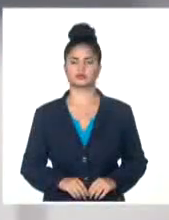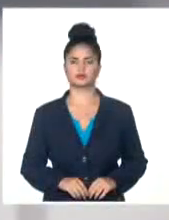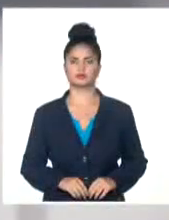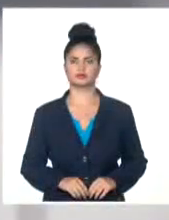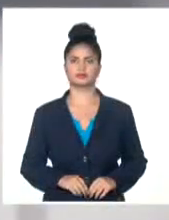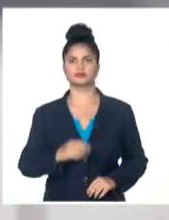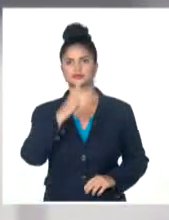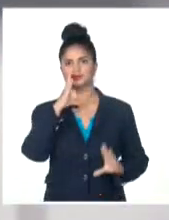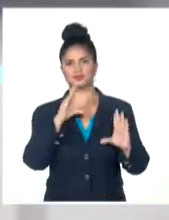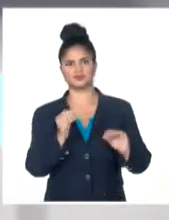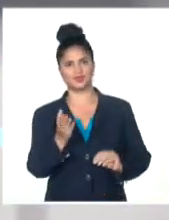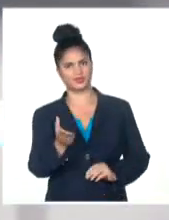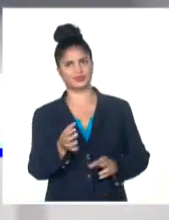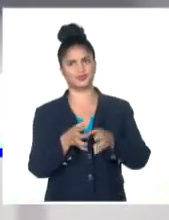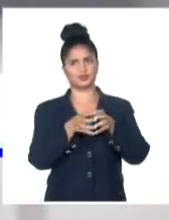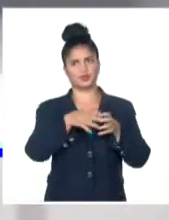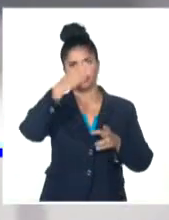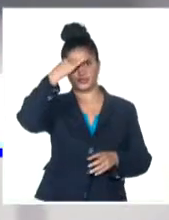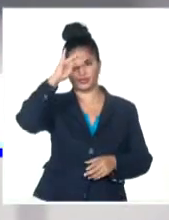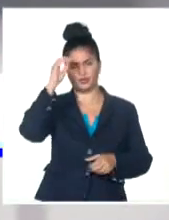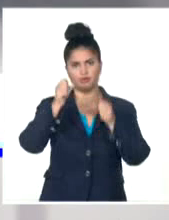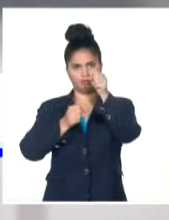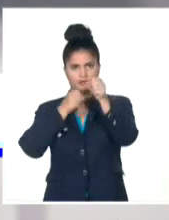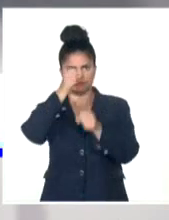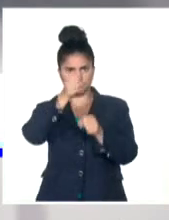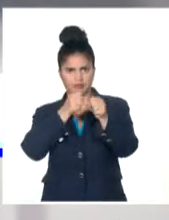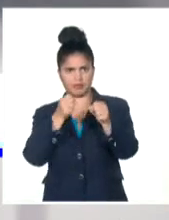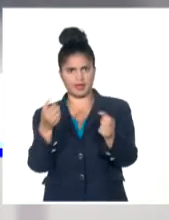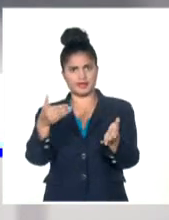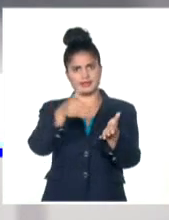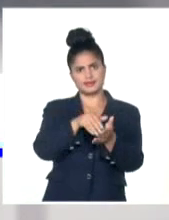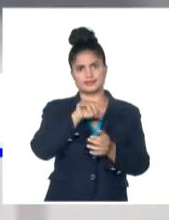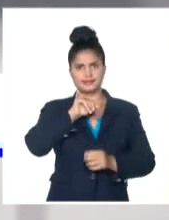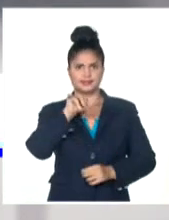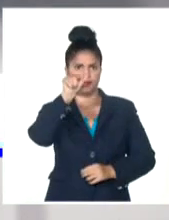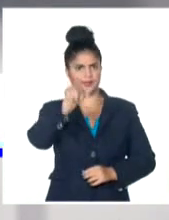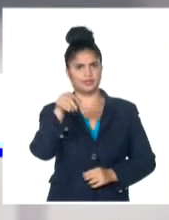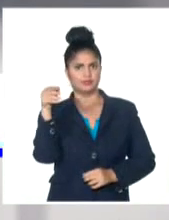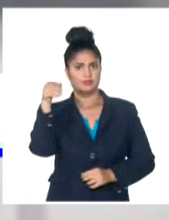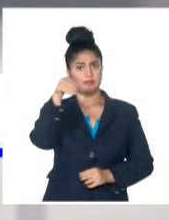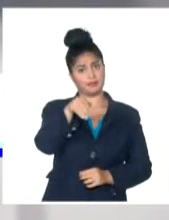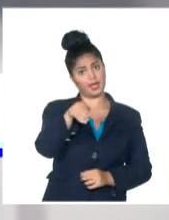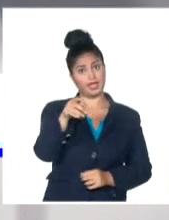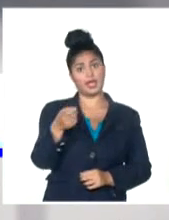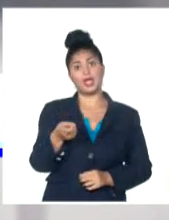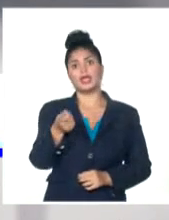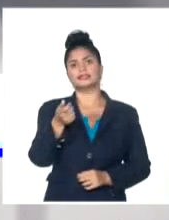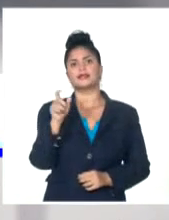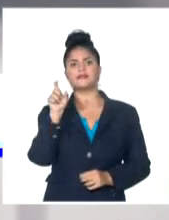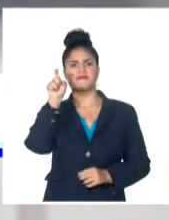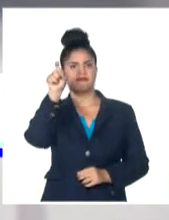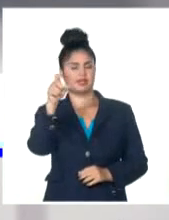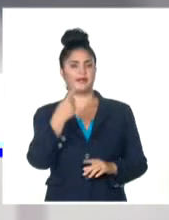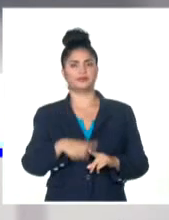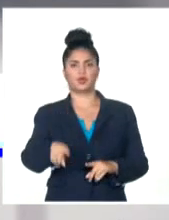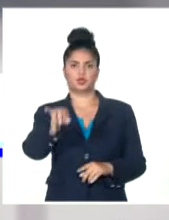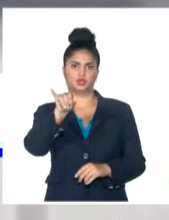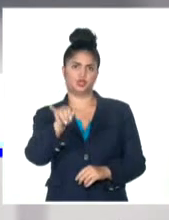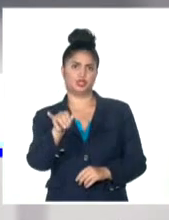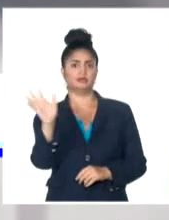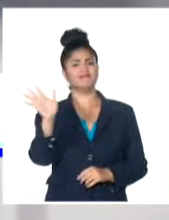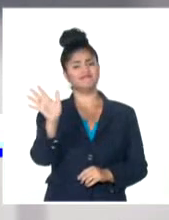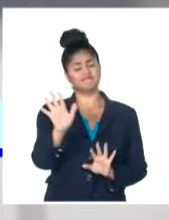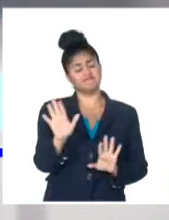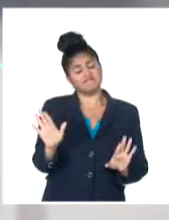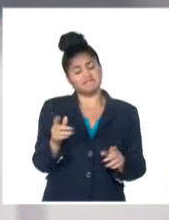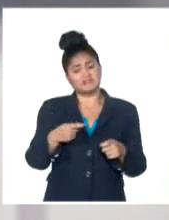Buenas noches. Los domadores de Cuba lograron avanzar hoy a 6 de sus integrantes a las semifinales, mientras otros 6 dijeron adiós